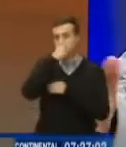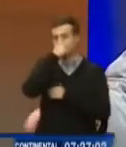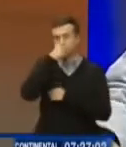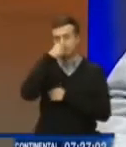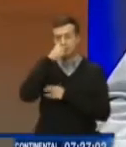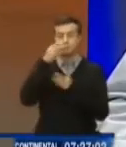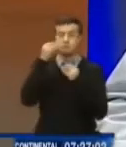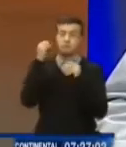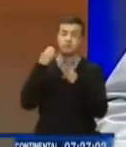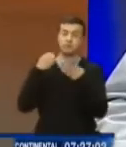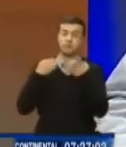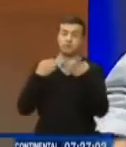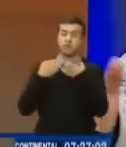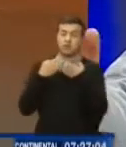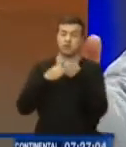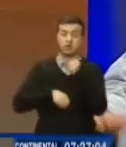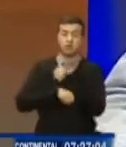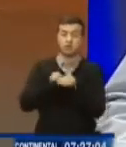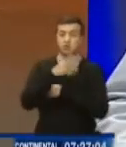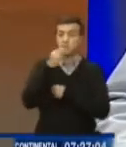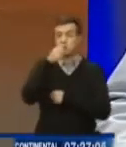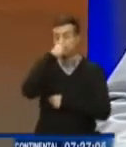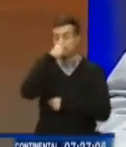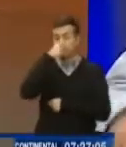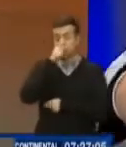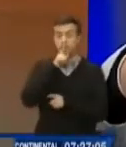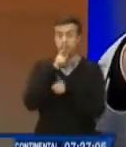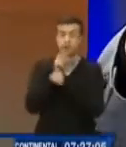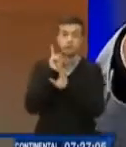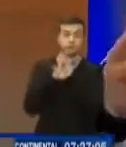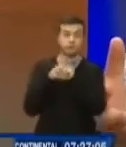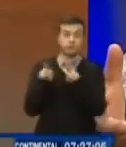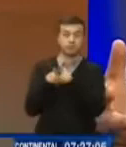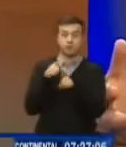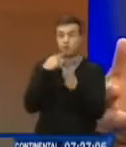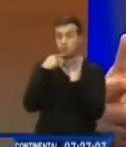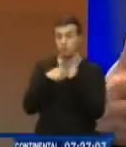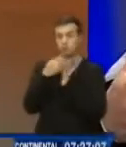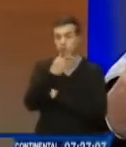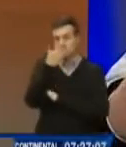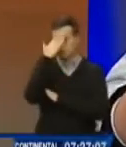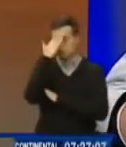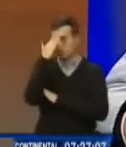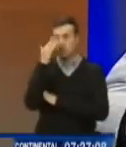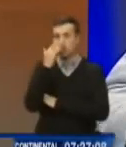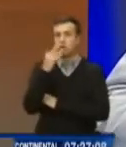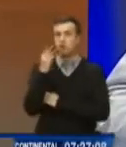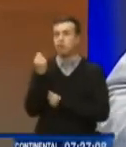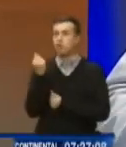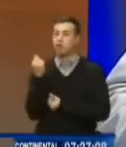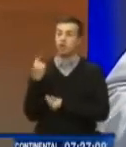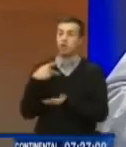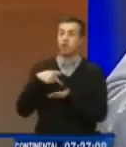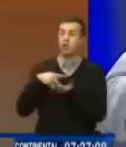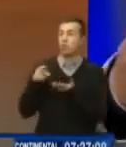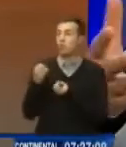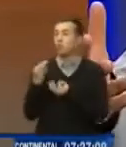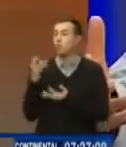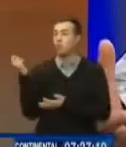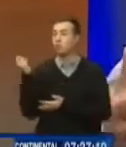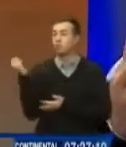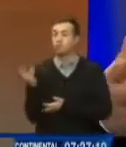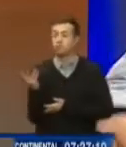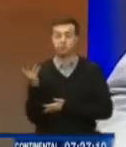en muchos equipos en muchos países esto de las apuestas ilegales en fin hay una inmensa